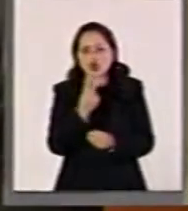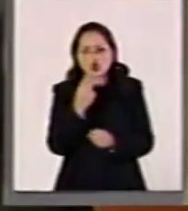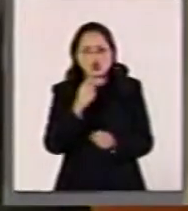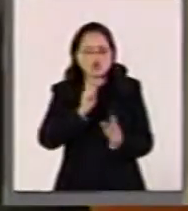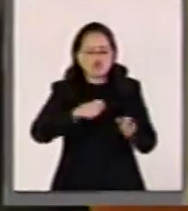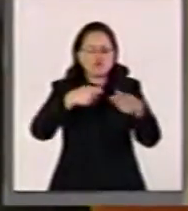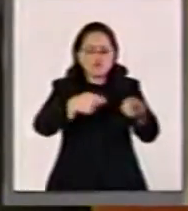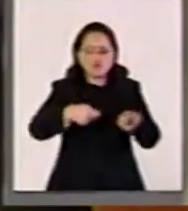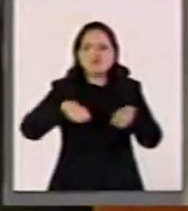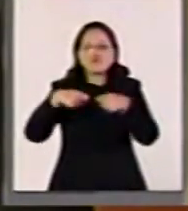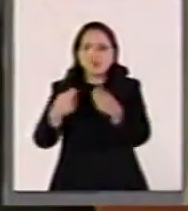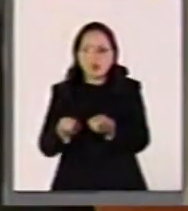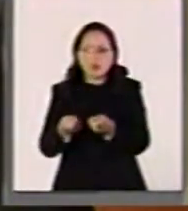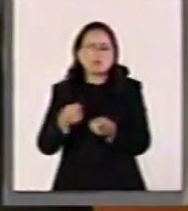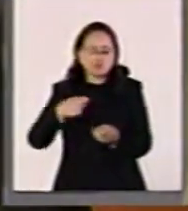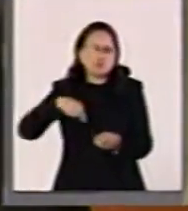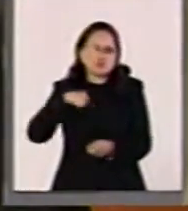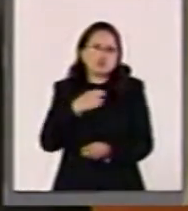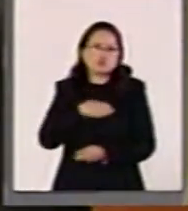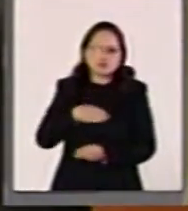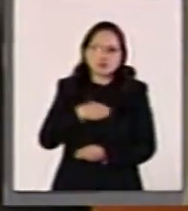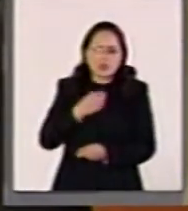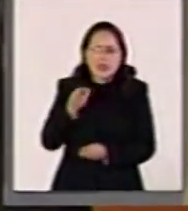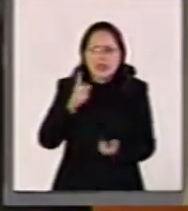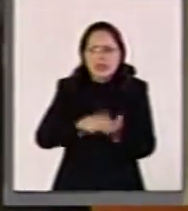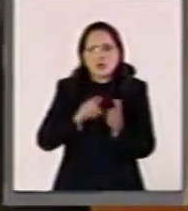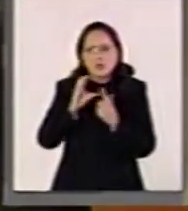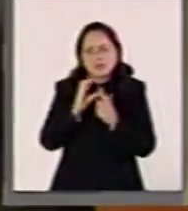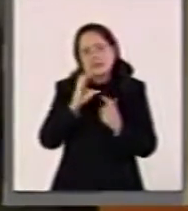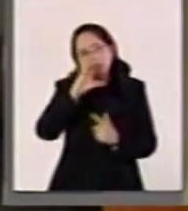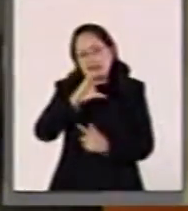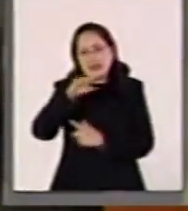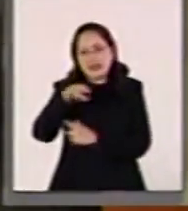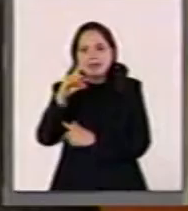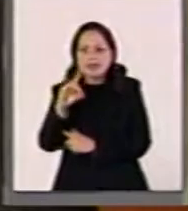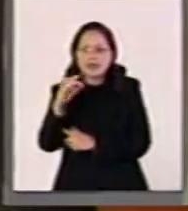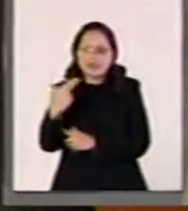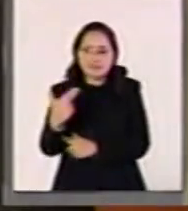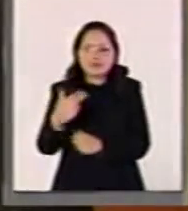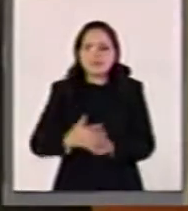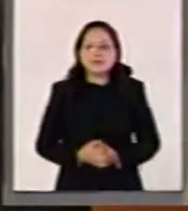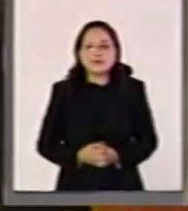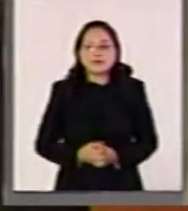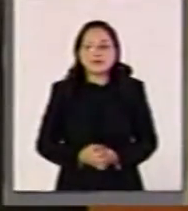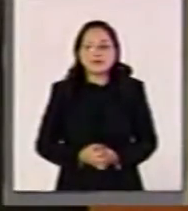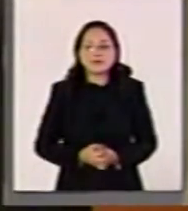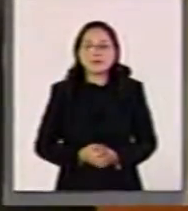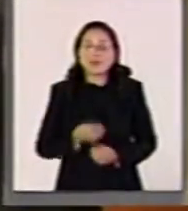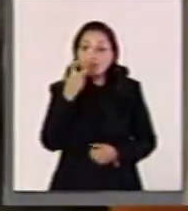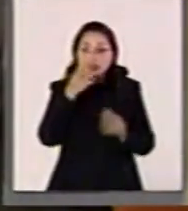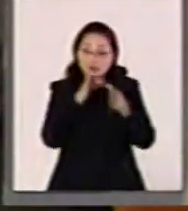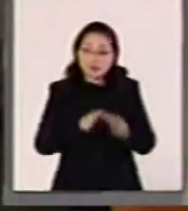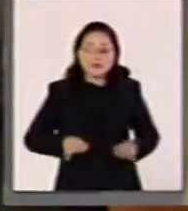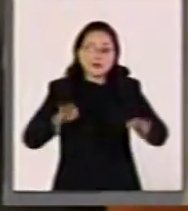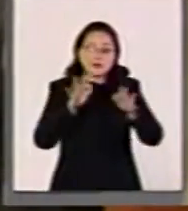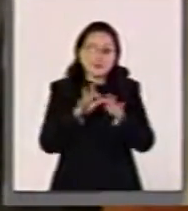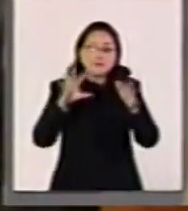nombramientos honoríficos ante la Comisión Nacional de los Derechos Humanos. Es importante señalar